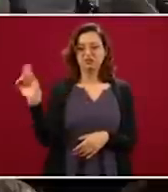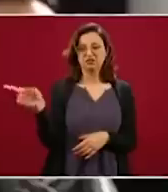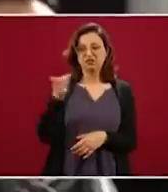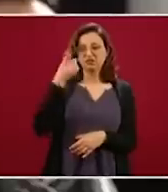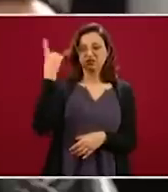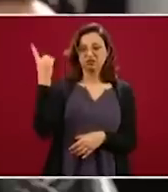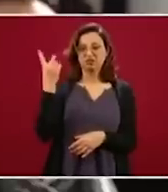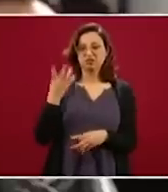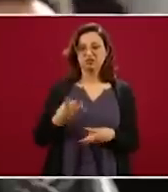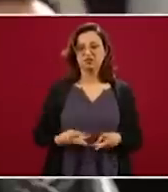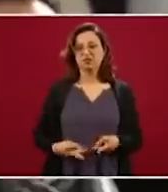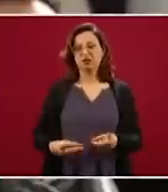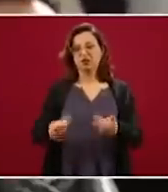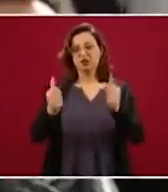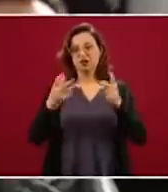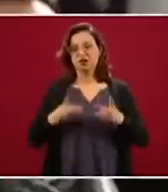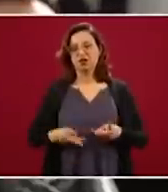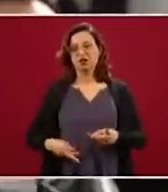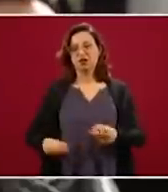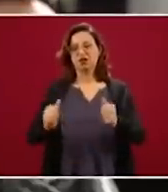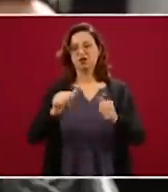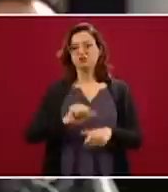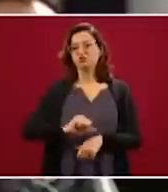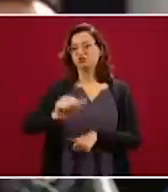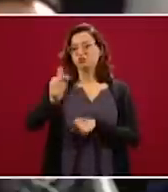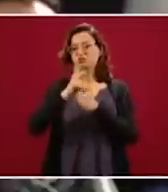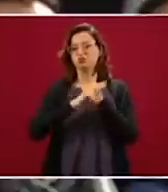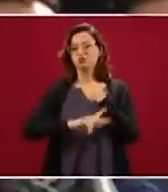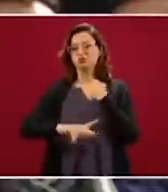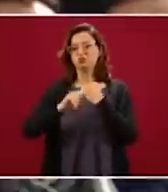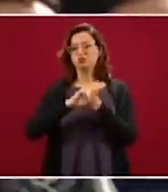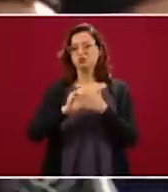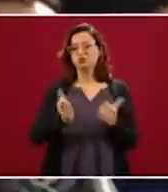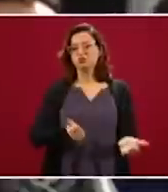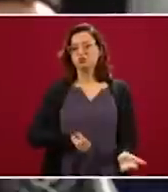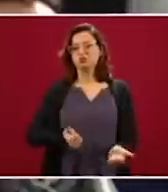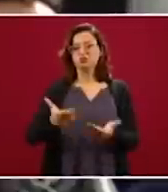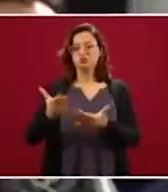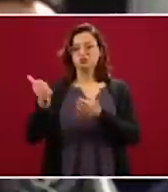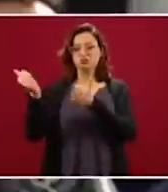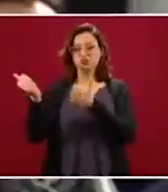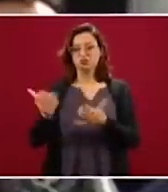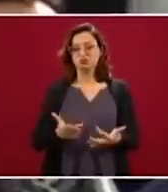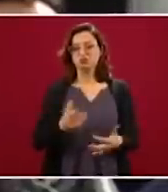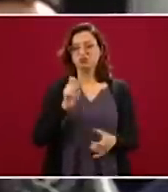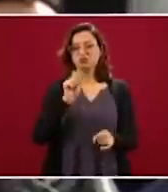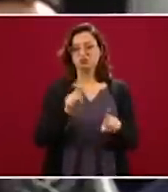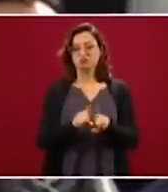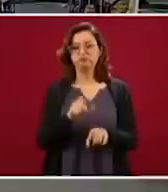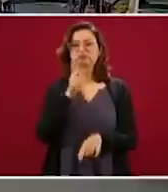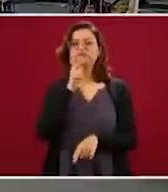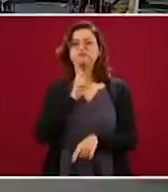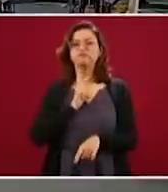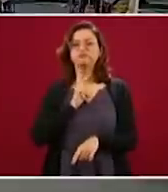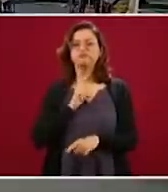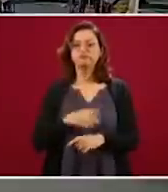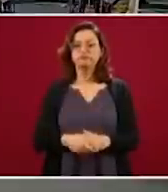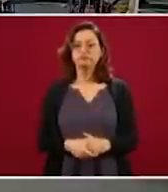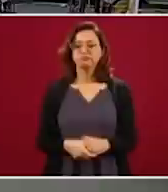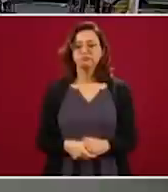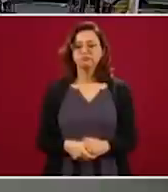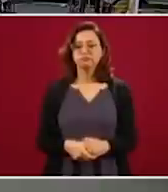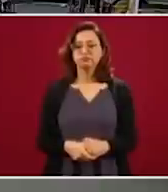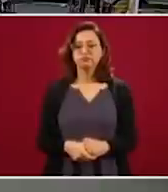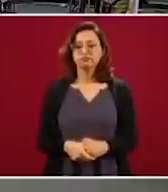el transporte de mercancías de comercio exterior, tanto de importación como exportación, incluyendo el petróleo. Sí, esto